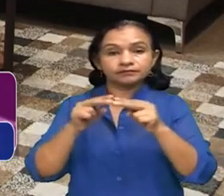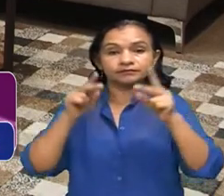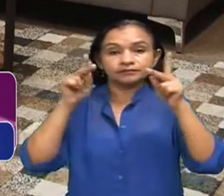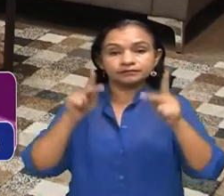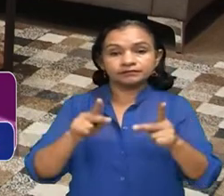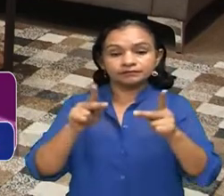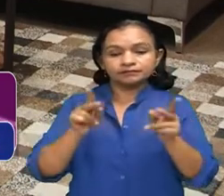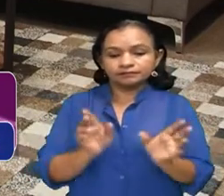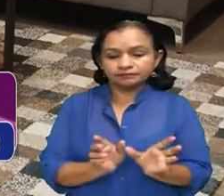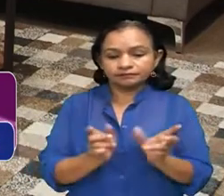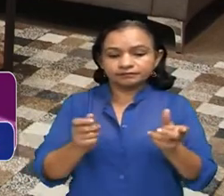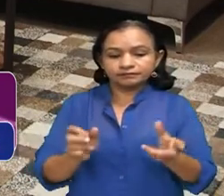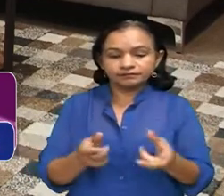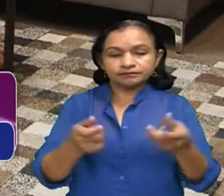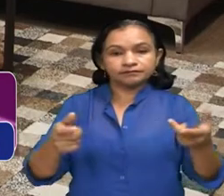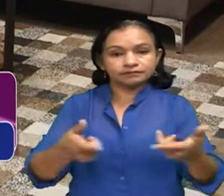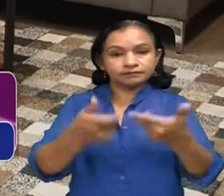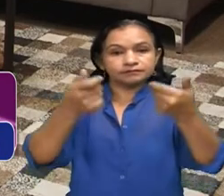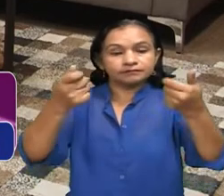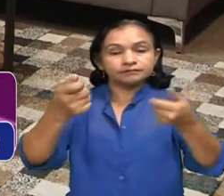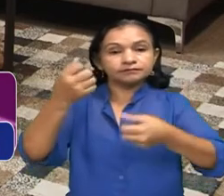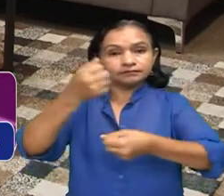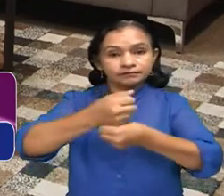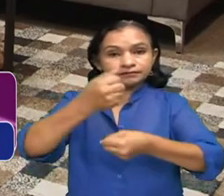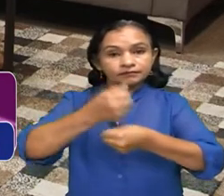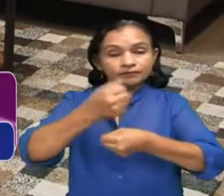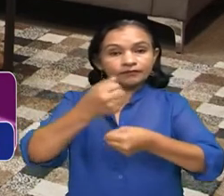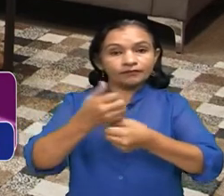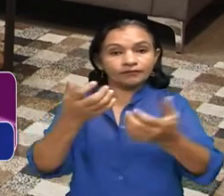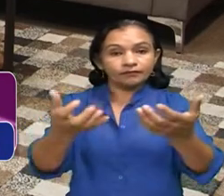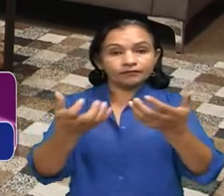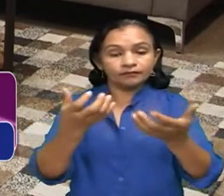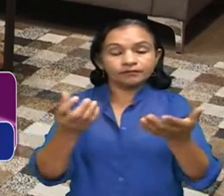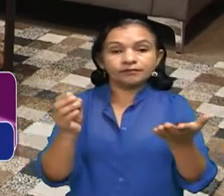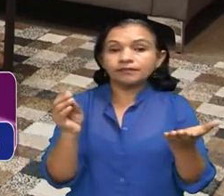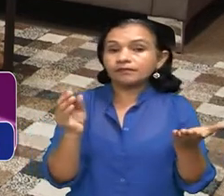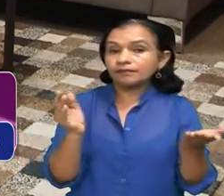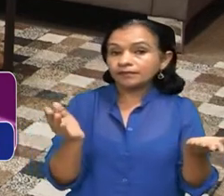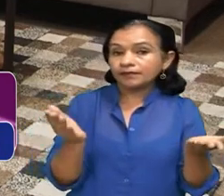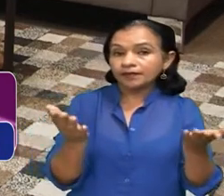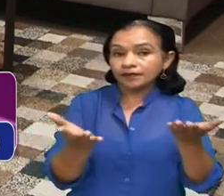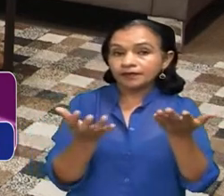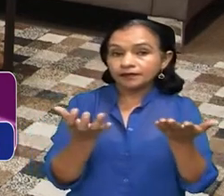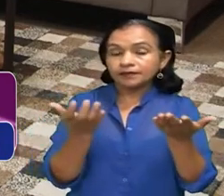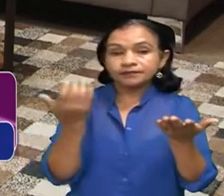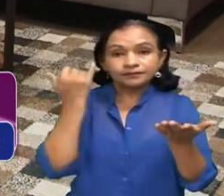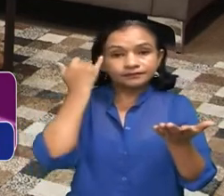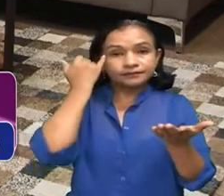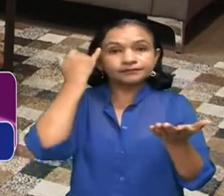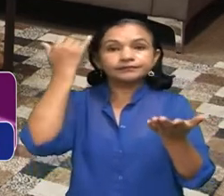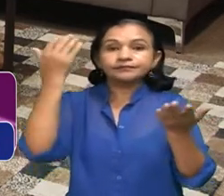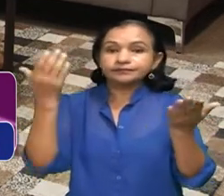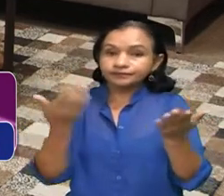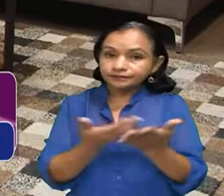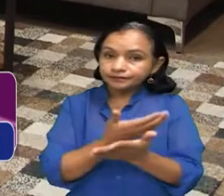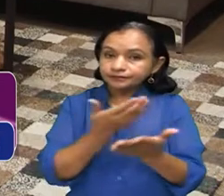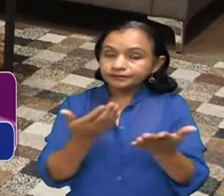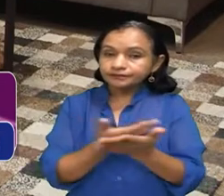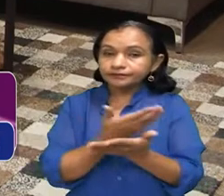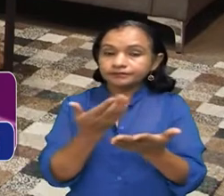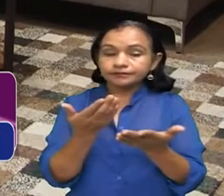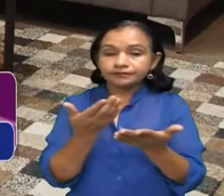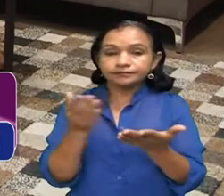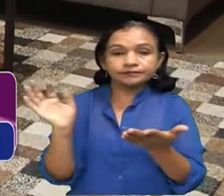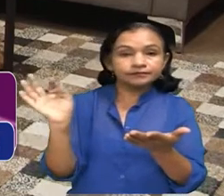que ya tienen bastante tiempo de estar elaborando okay, e insertarle unas ideas nuevas, darle aquel tipo